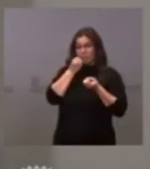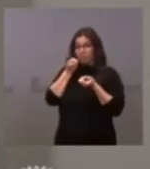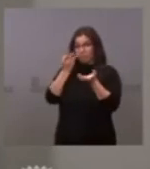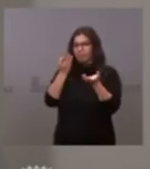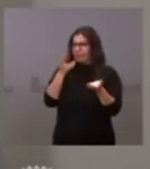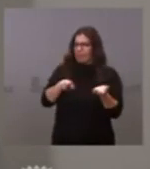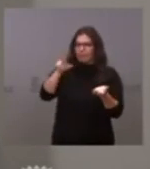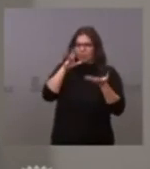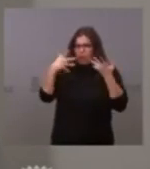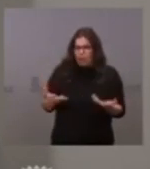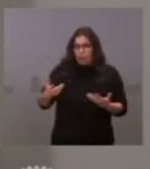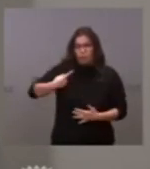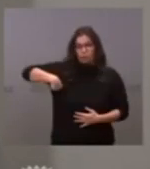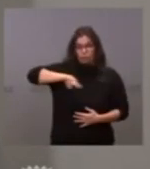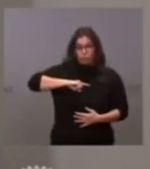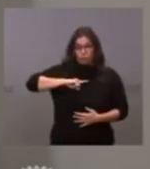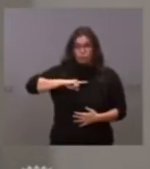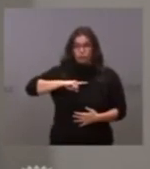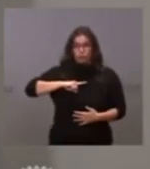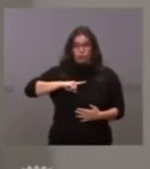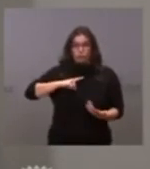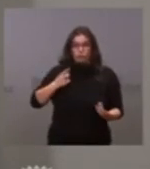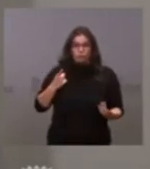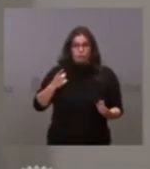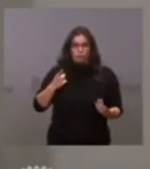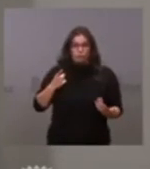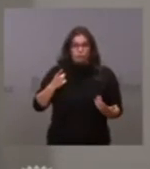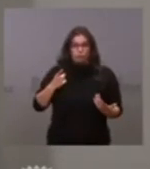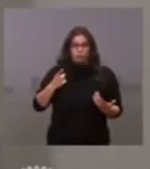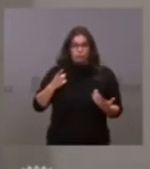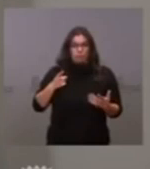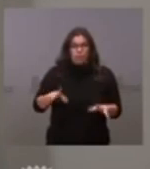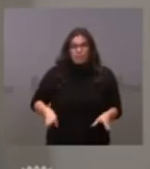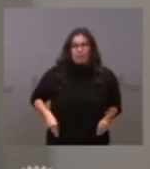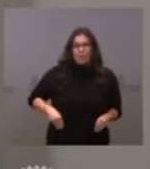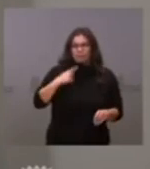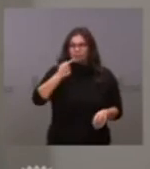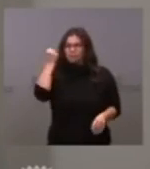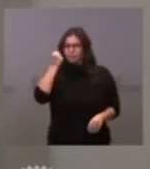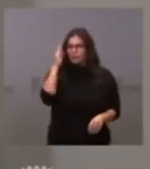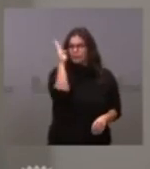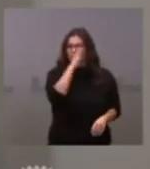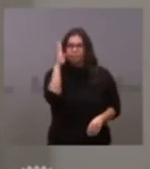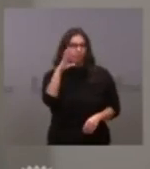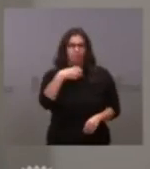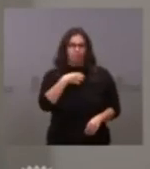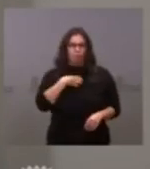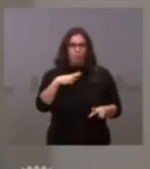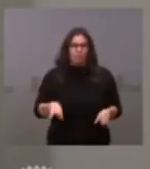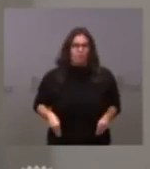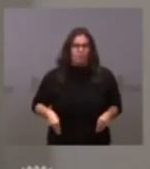Esta Administración no puede tolerar la ocultación. Esta Administración no puede